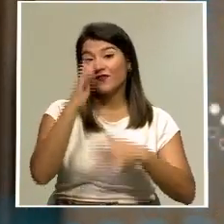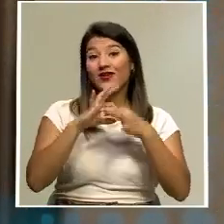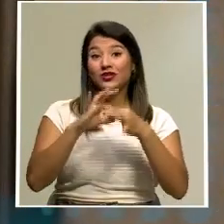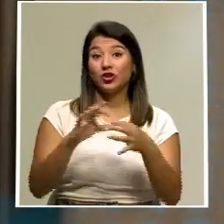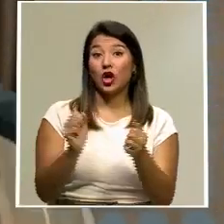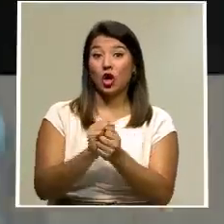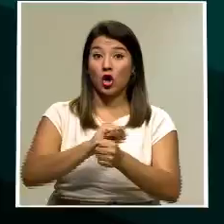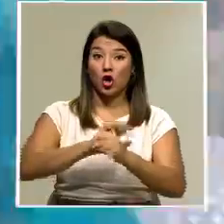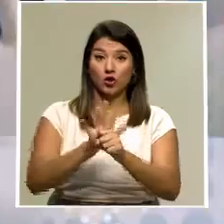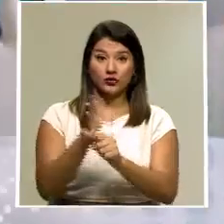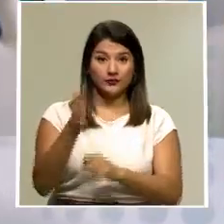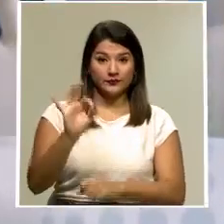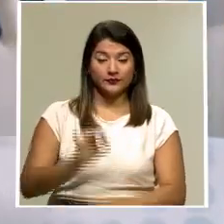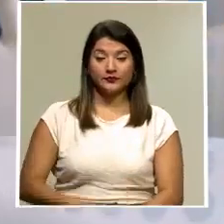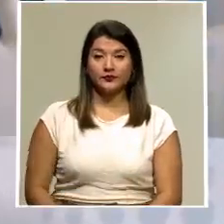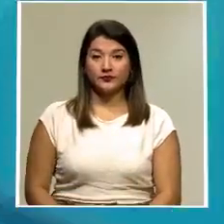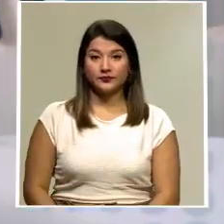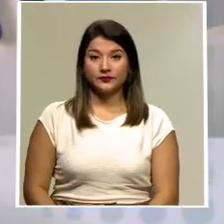virus.